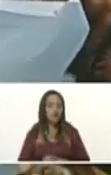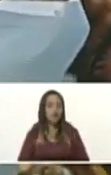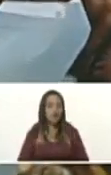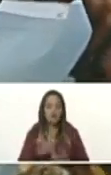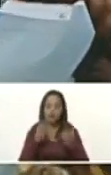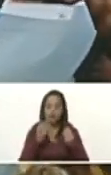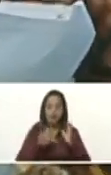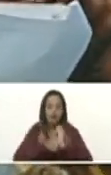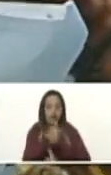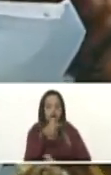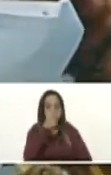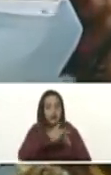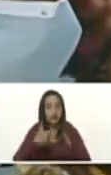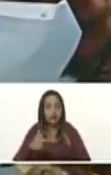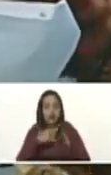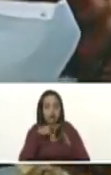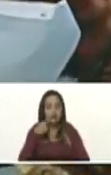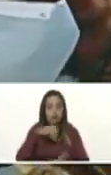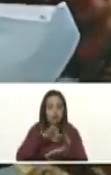de